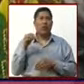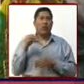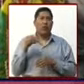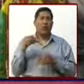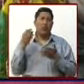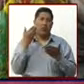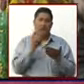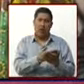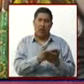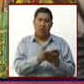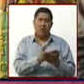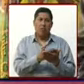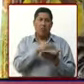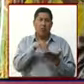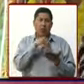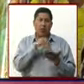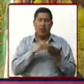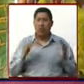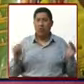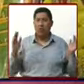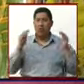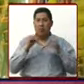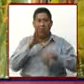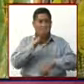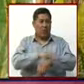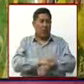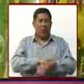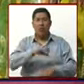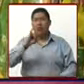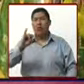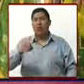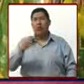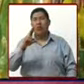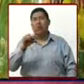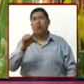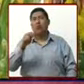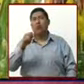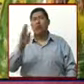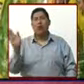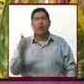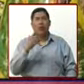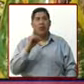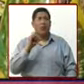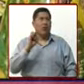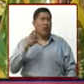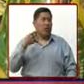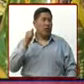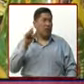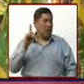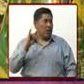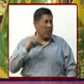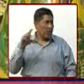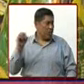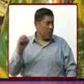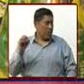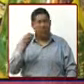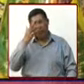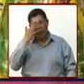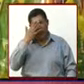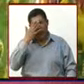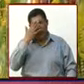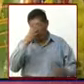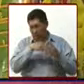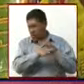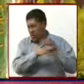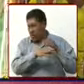Estado Mayor. Así también se ha logrado la aprehensión del señor Juan Carlos Delgadillo Guzmán, jefe del recinto